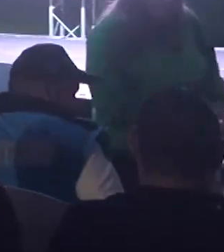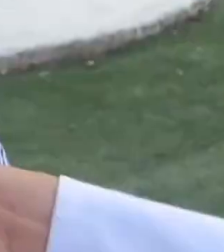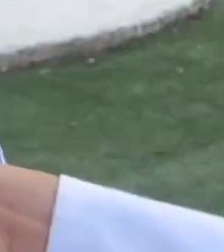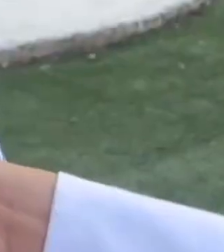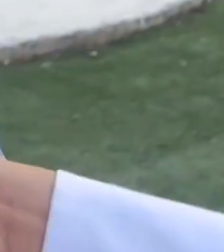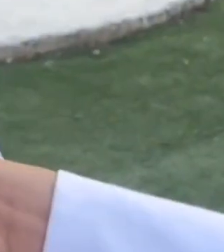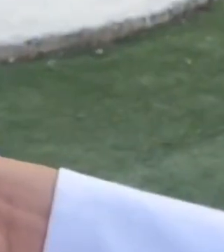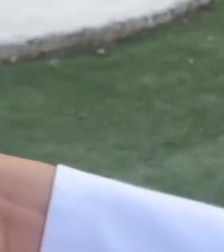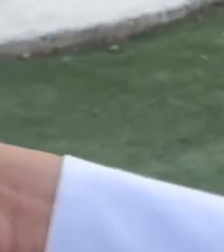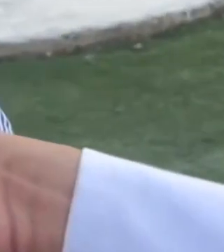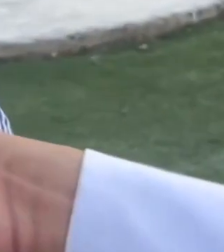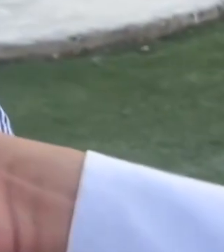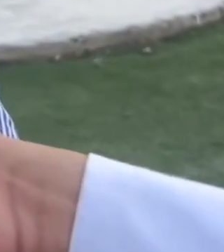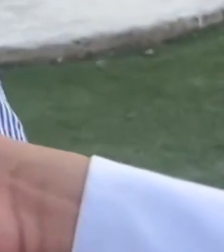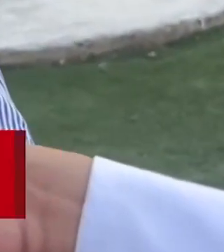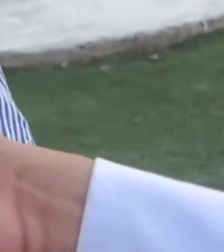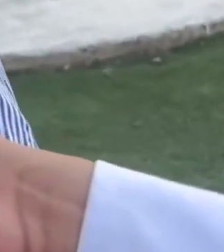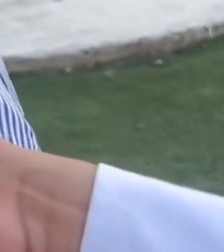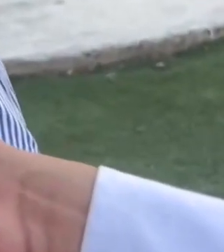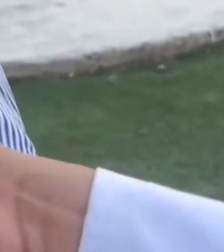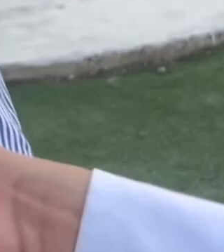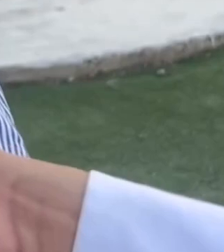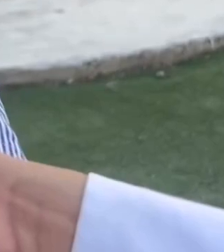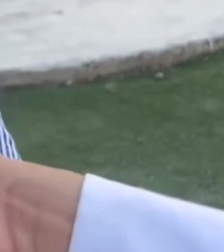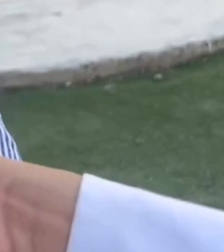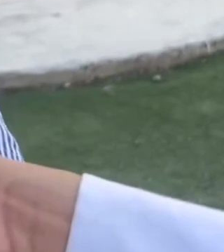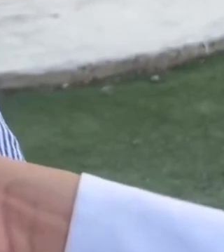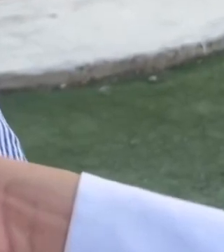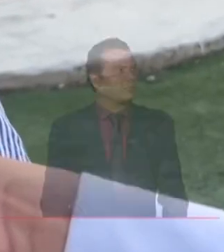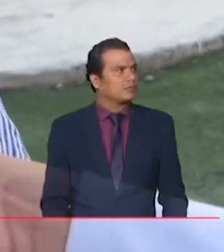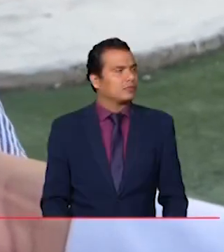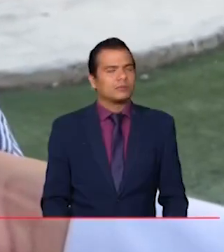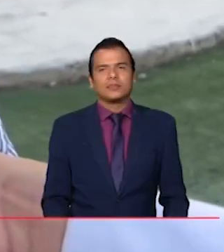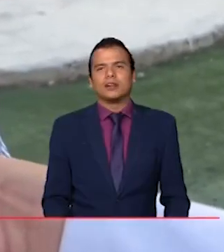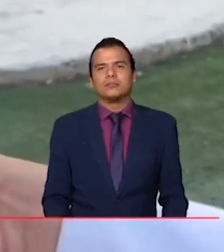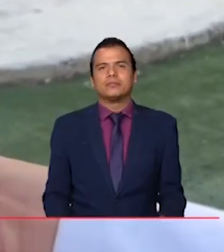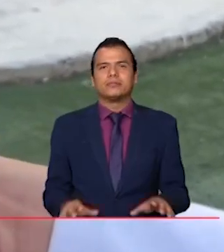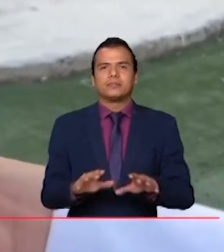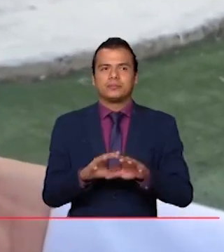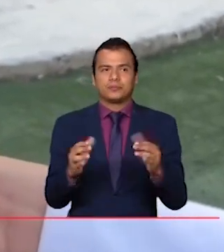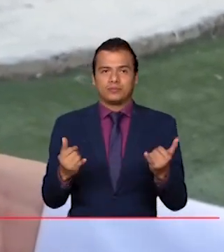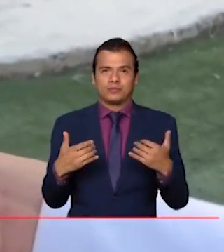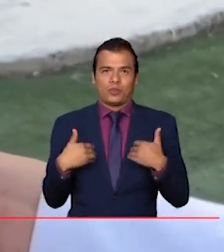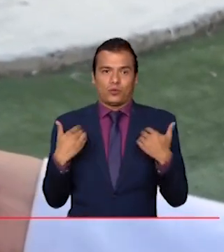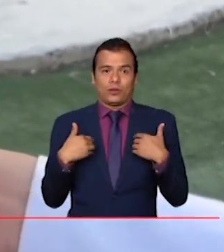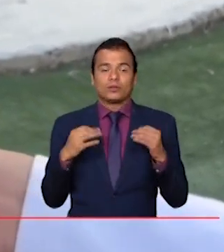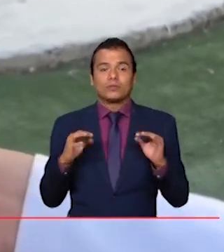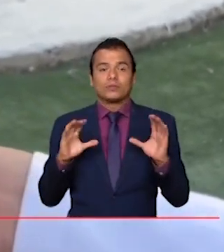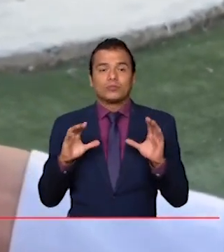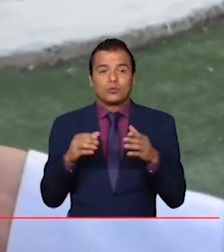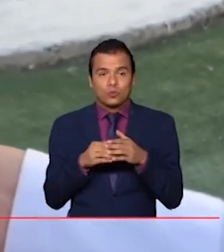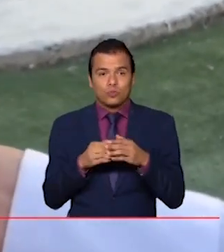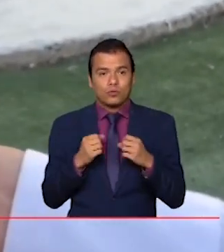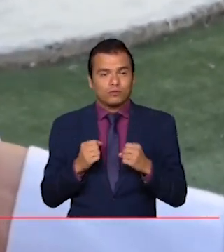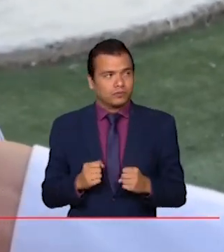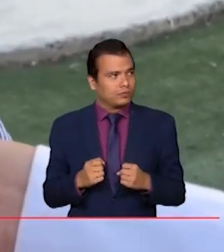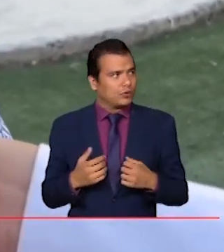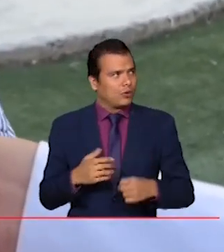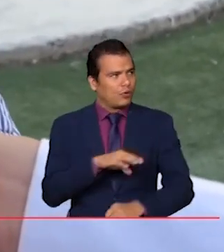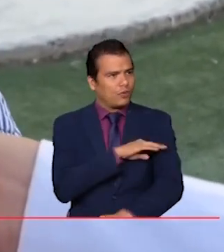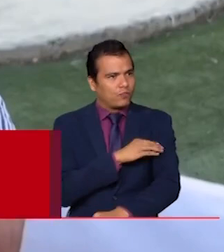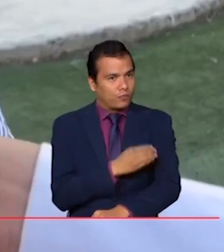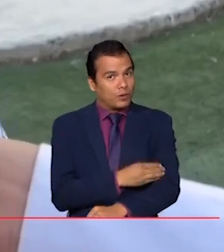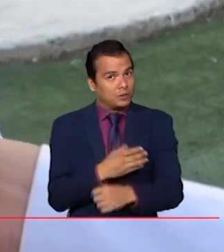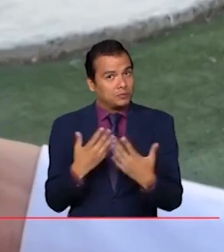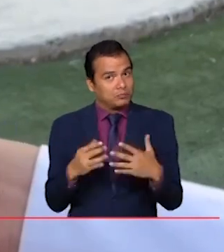final. Yo estuve hace un tiempo aquí viendo el equipo, realmente me fui muy contento porque veo que hay un equipo importante, interesante,